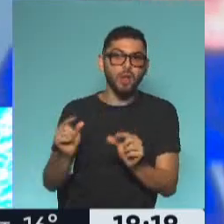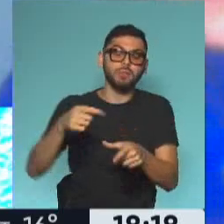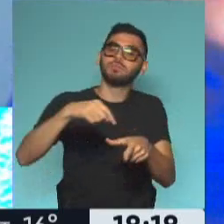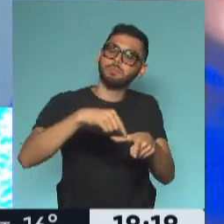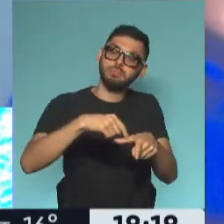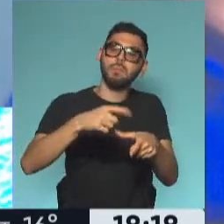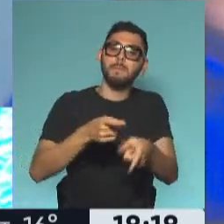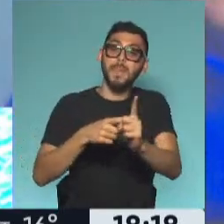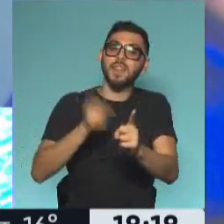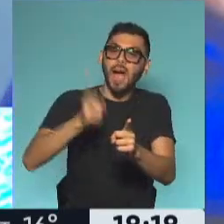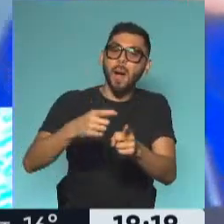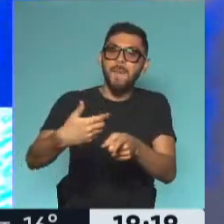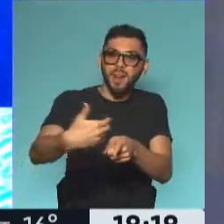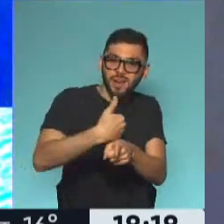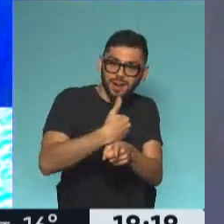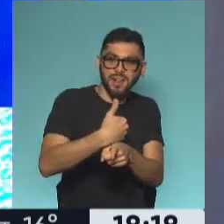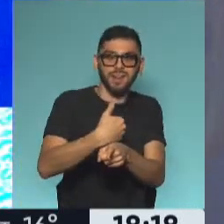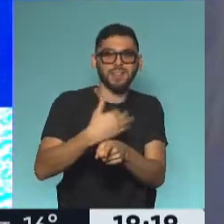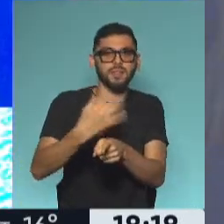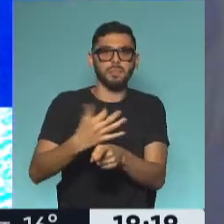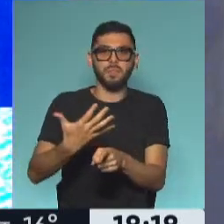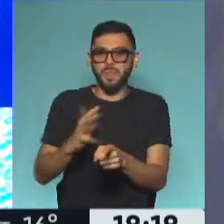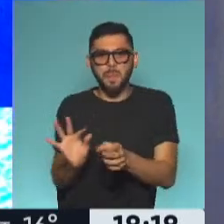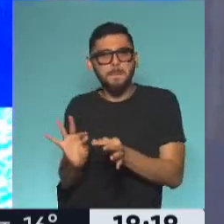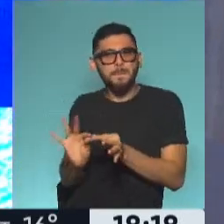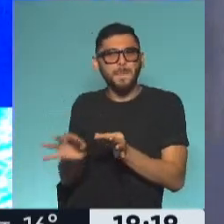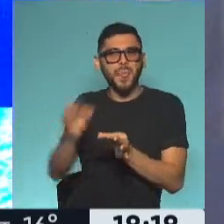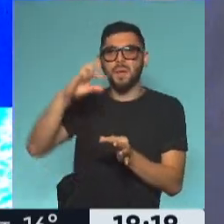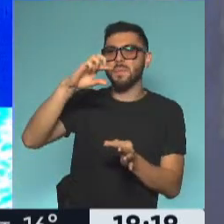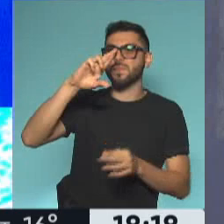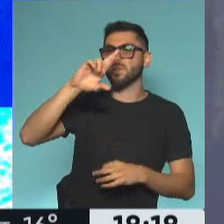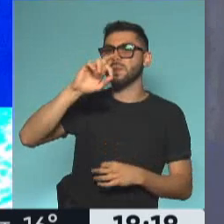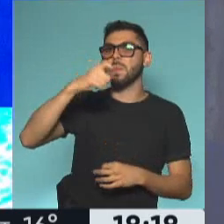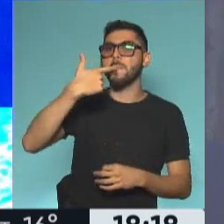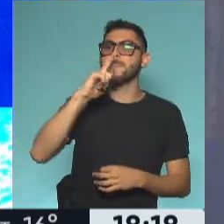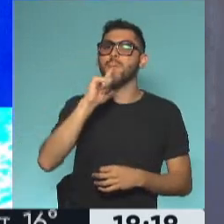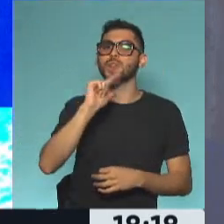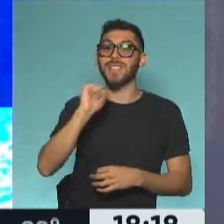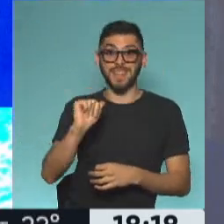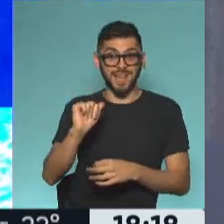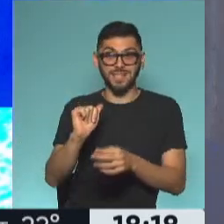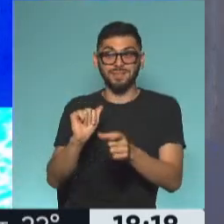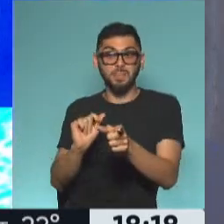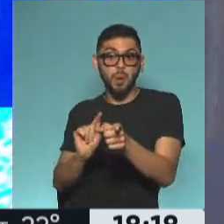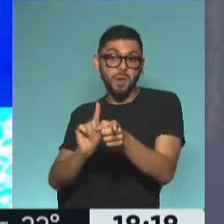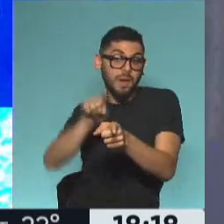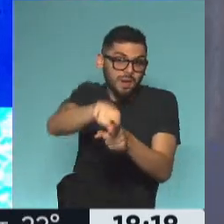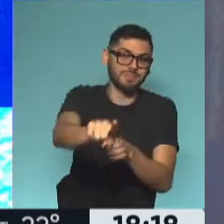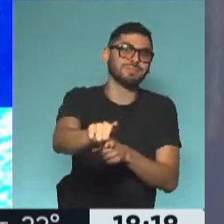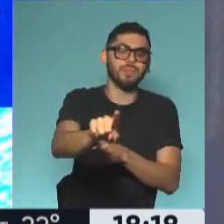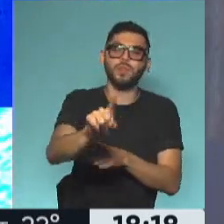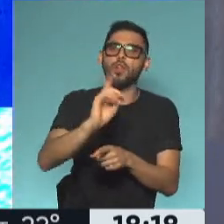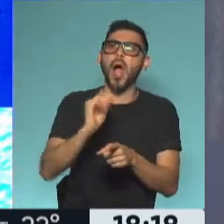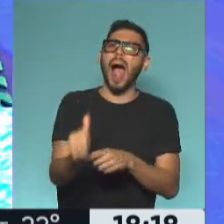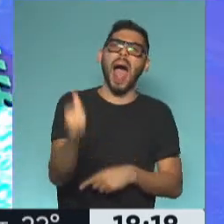y empieza bastante cercano a la próstata, que era la pregunta anterior que vimos. Así que yo no diría que va por detrás,